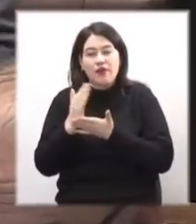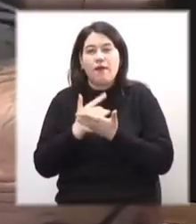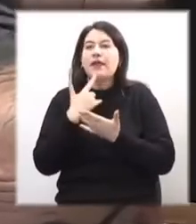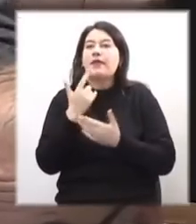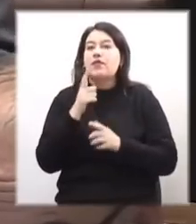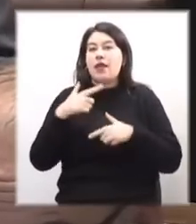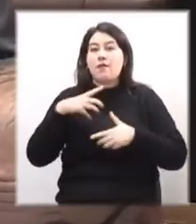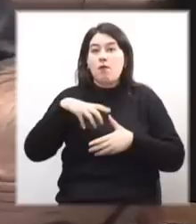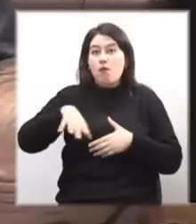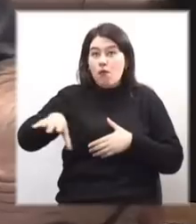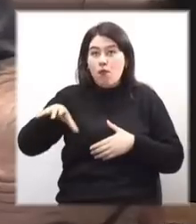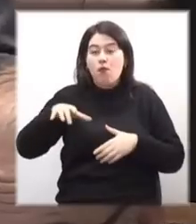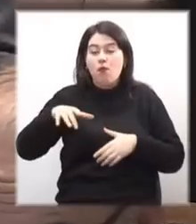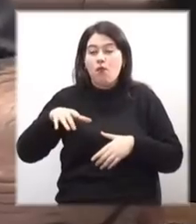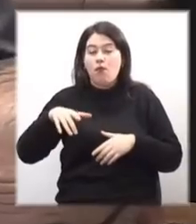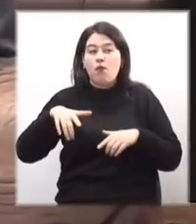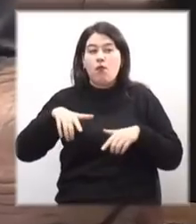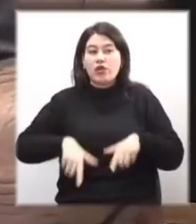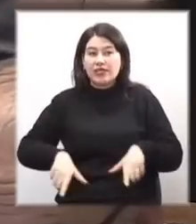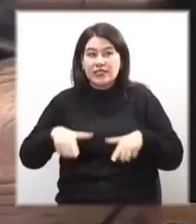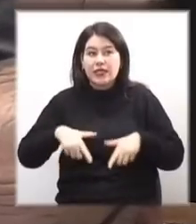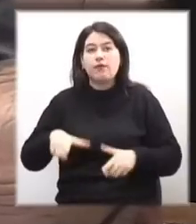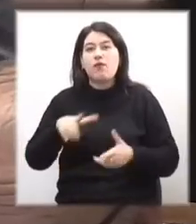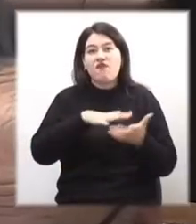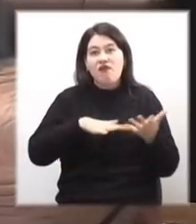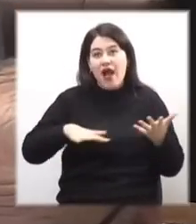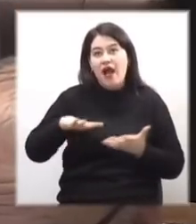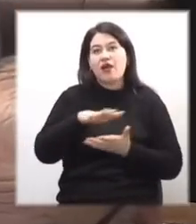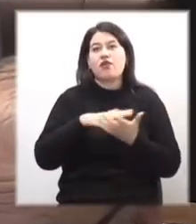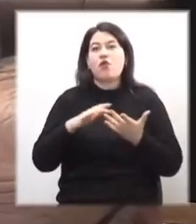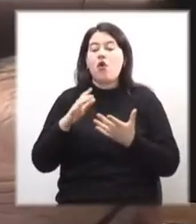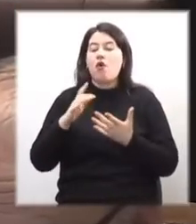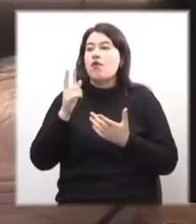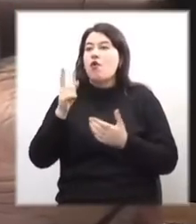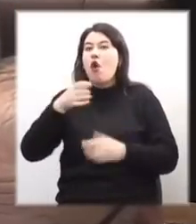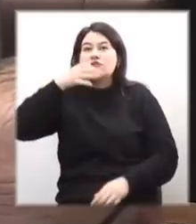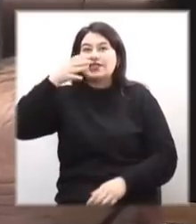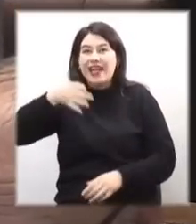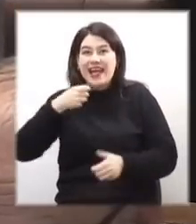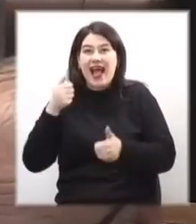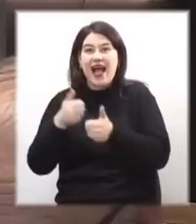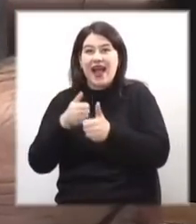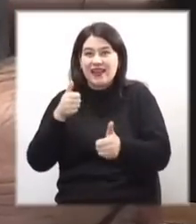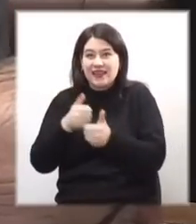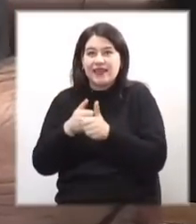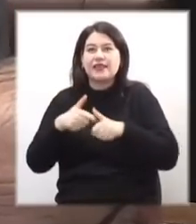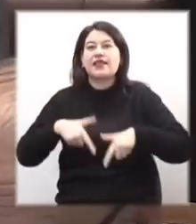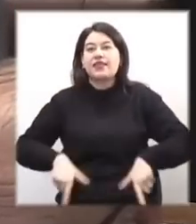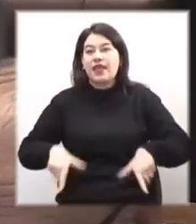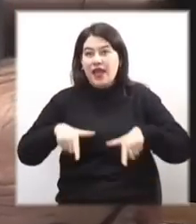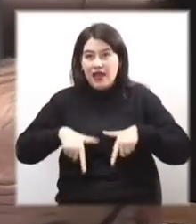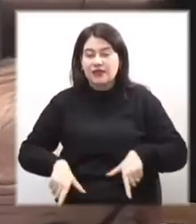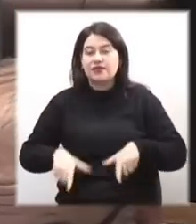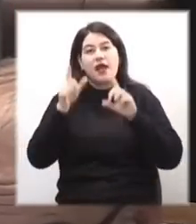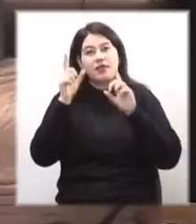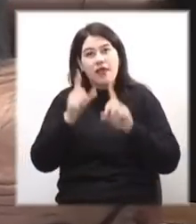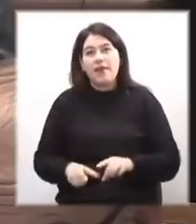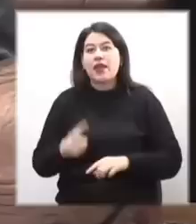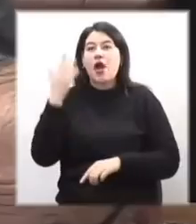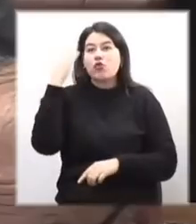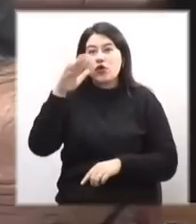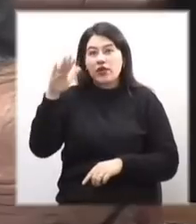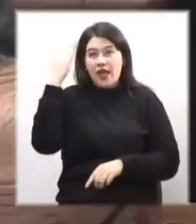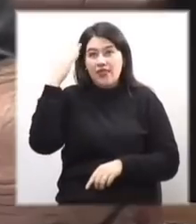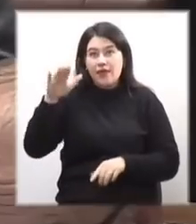Autoridades municipales, autoridades barriales como los concejales, de las intendencias, autoridades del Ministerio del Interior